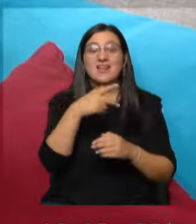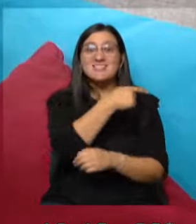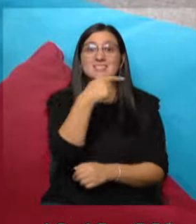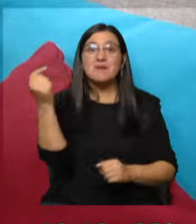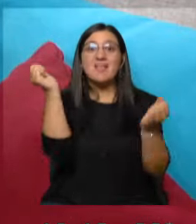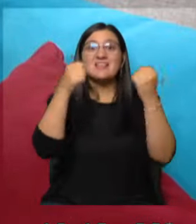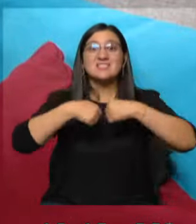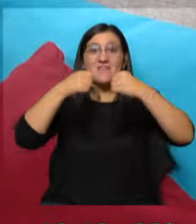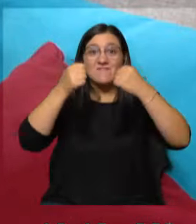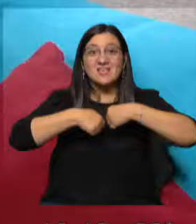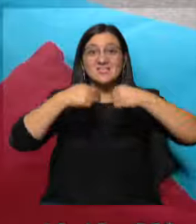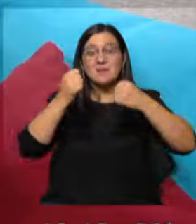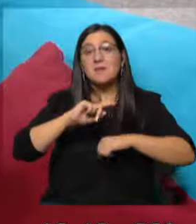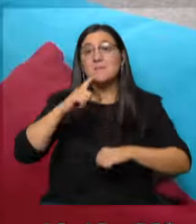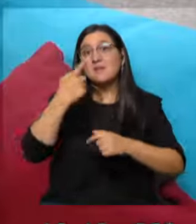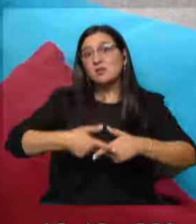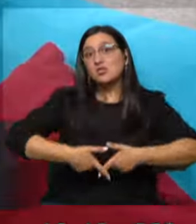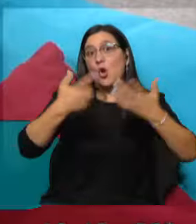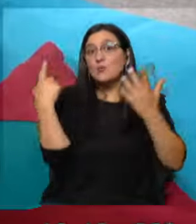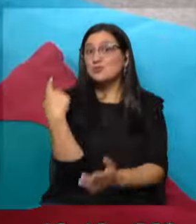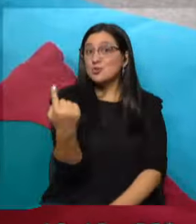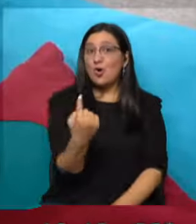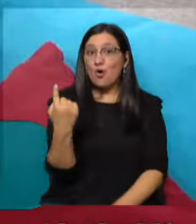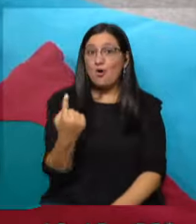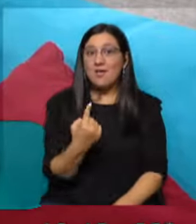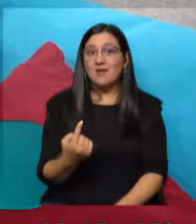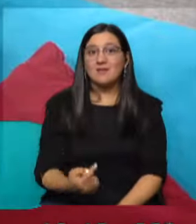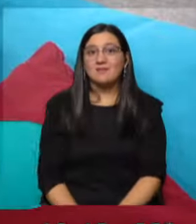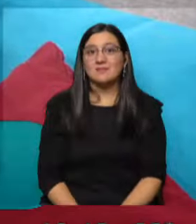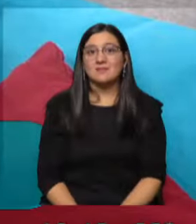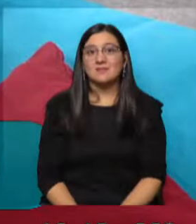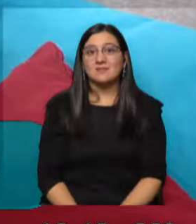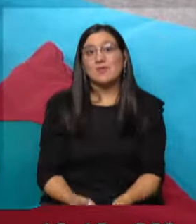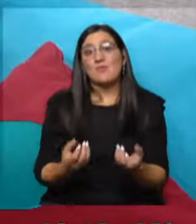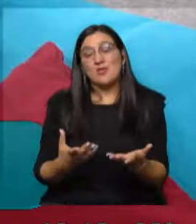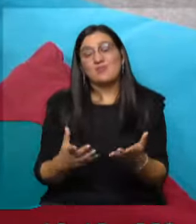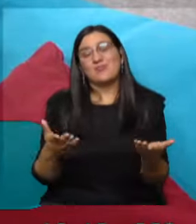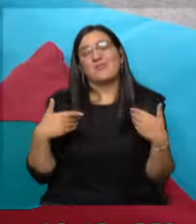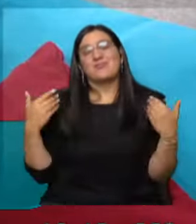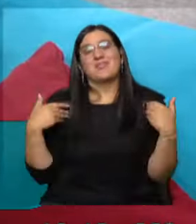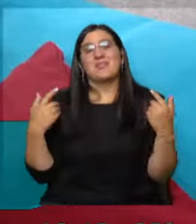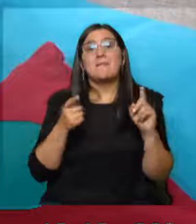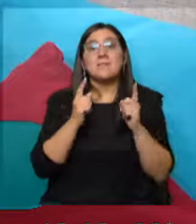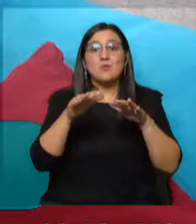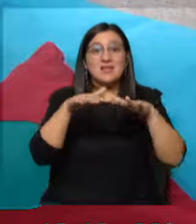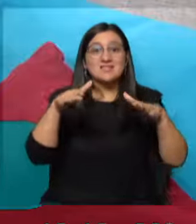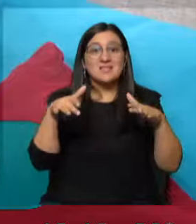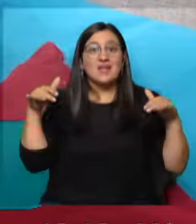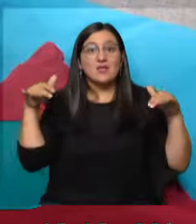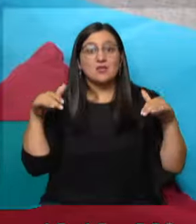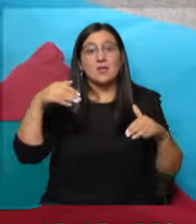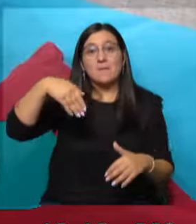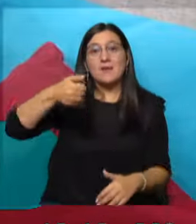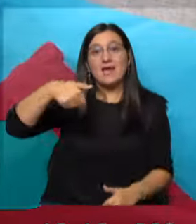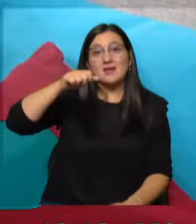en la Semana de la Cerveza, que es como mi primer show sola, tan grande, así. Qué lindo, che. Así que estoy copada. En el mismo escenario que va a estar Emanero